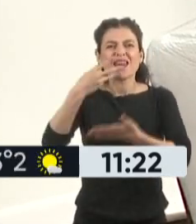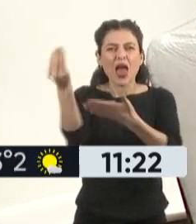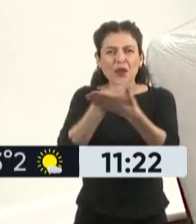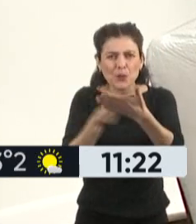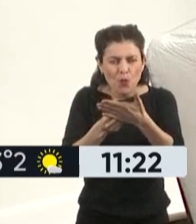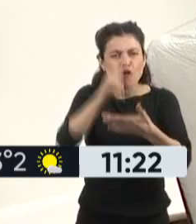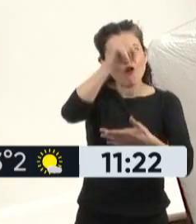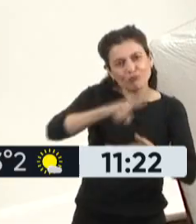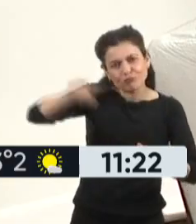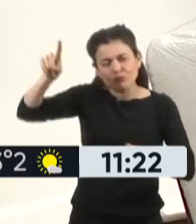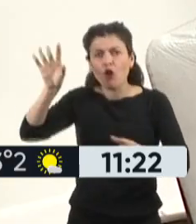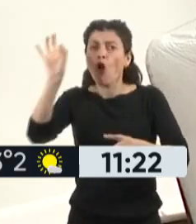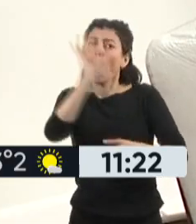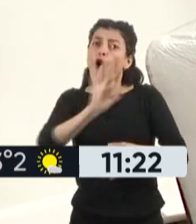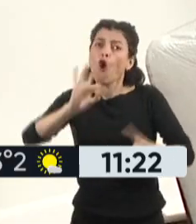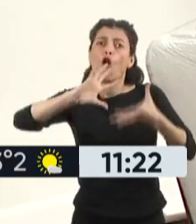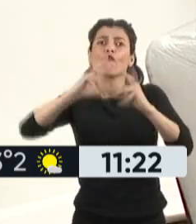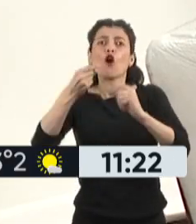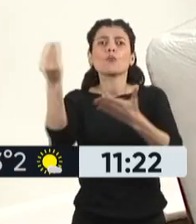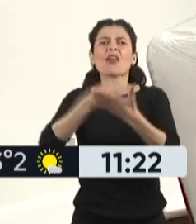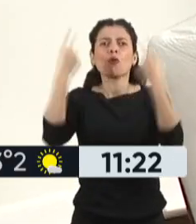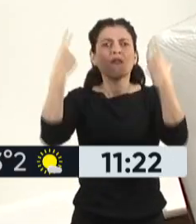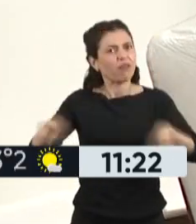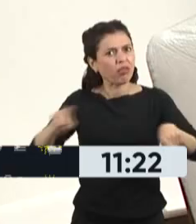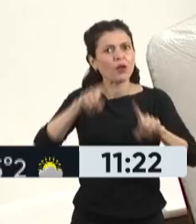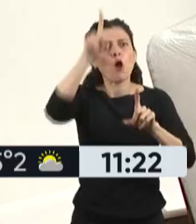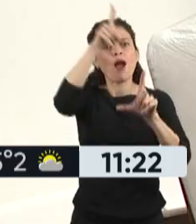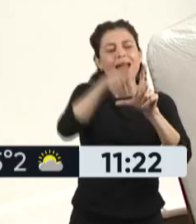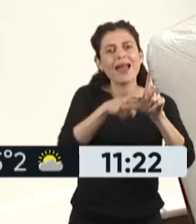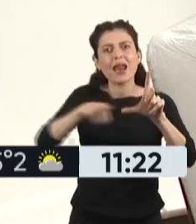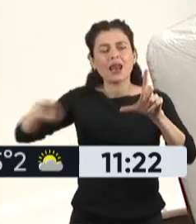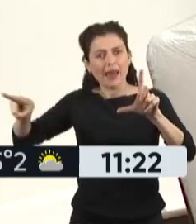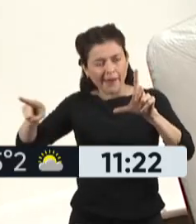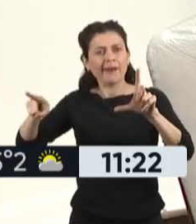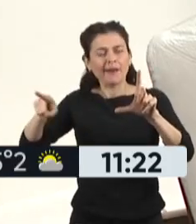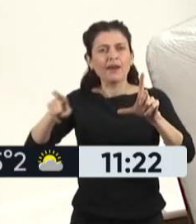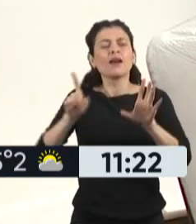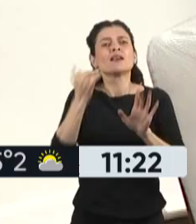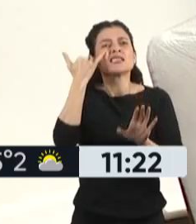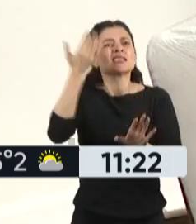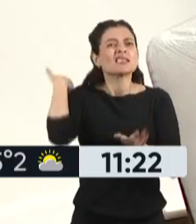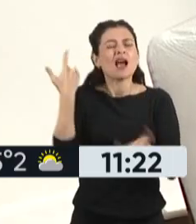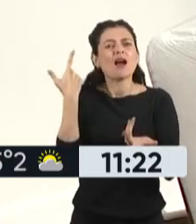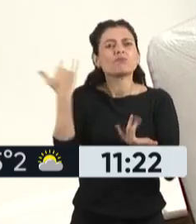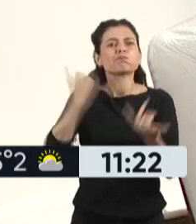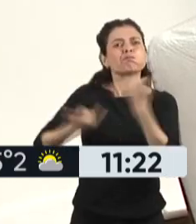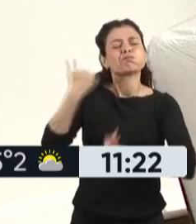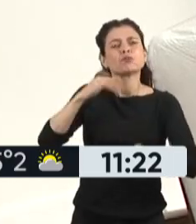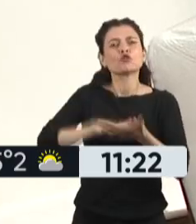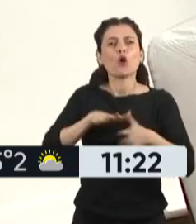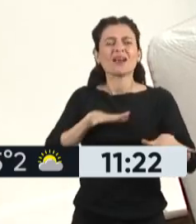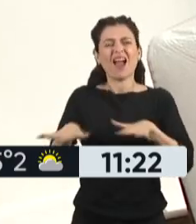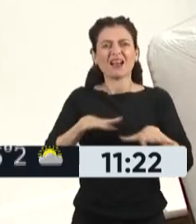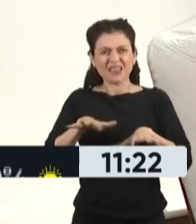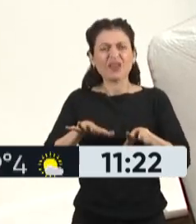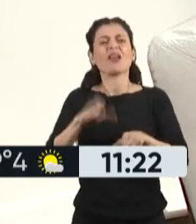L, siguiendo las metáforas, después de conocerse los datos sobre actividad